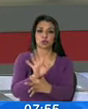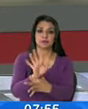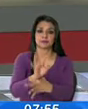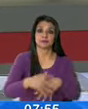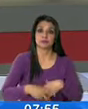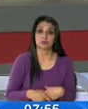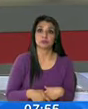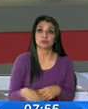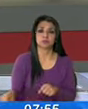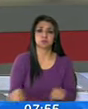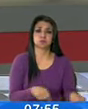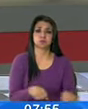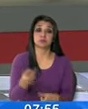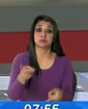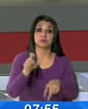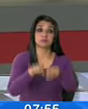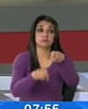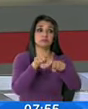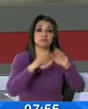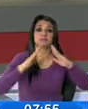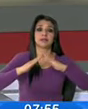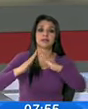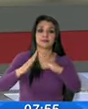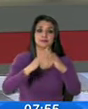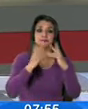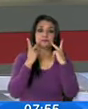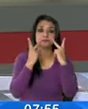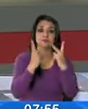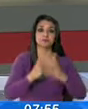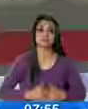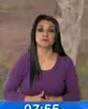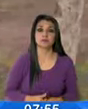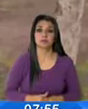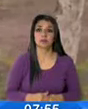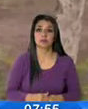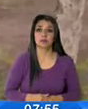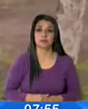telúrico ocasionó daños en otras viviendas del sector. Miremos.